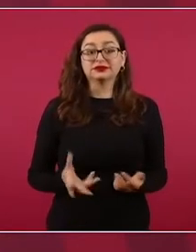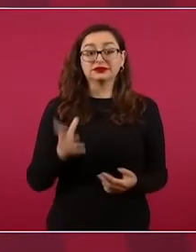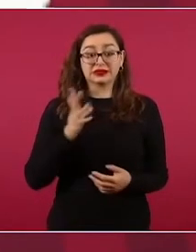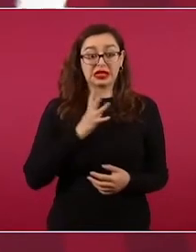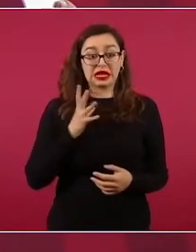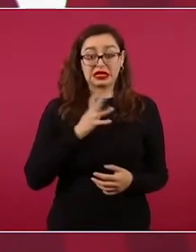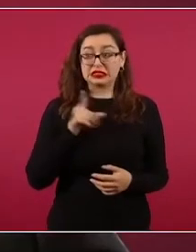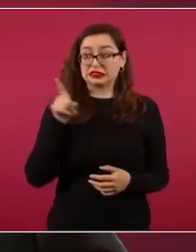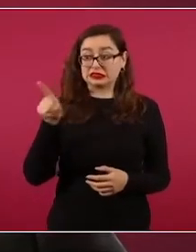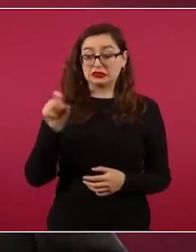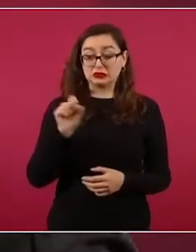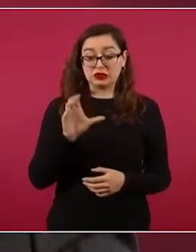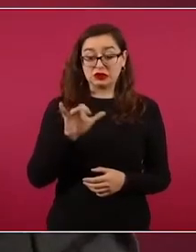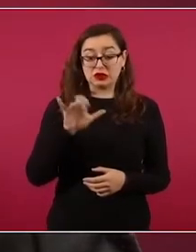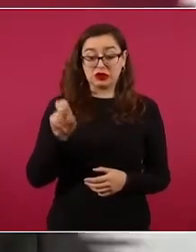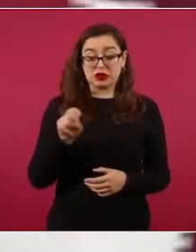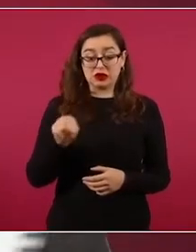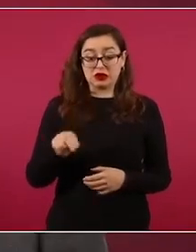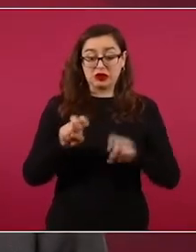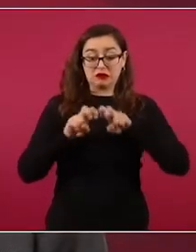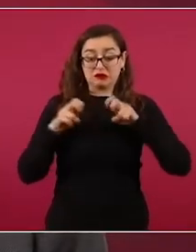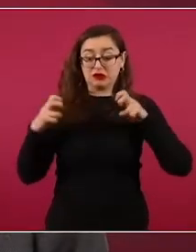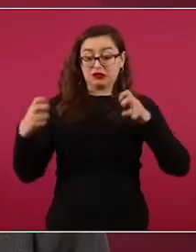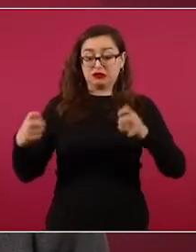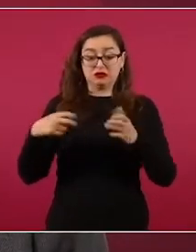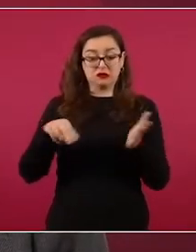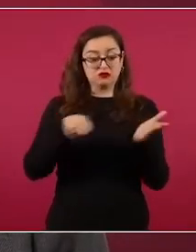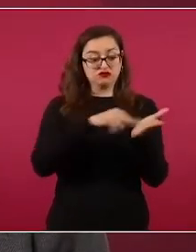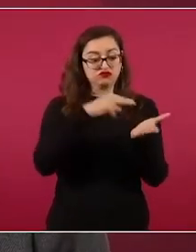todos los ministros del Poder Judicial.